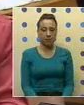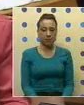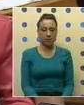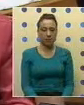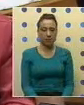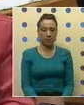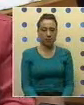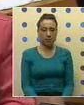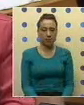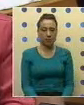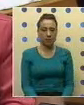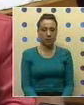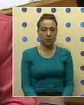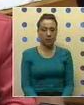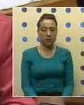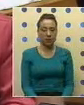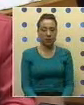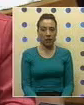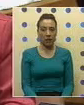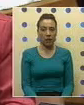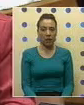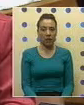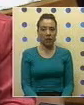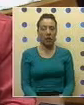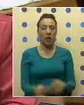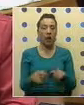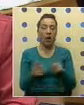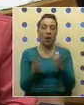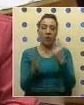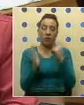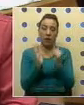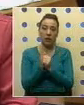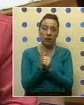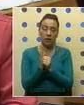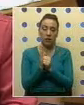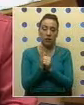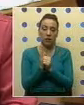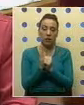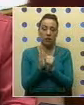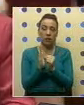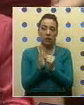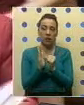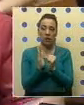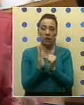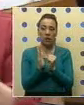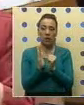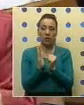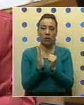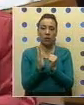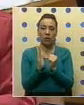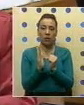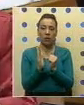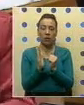Vía este tema, hay un articulado, esencialmente el